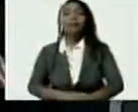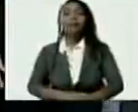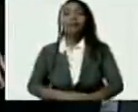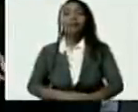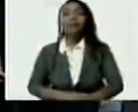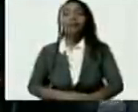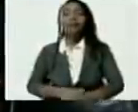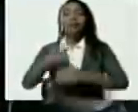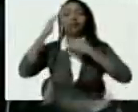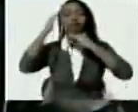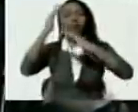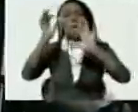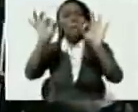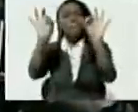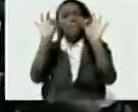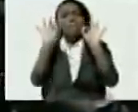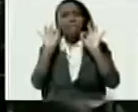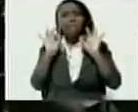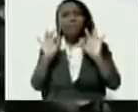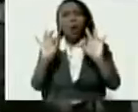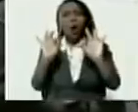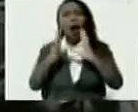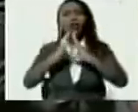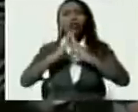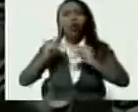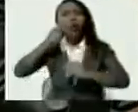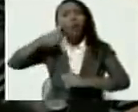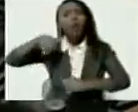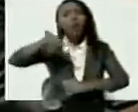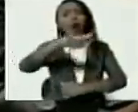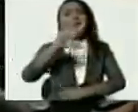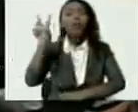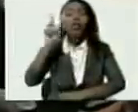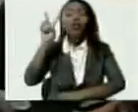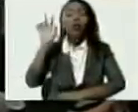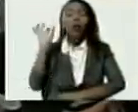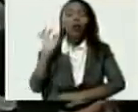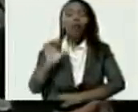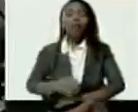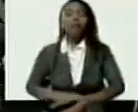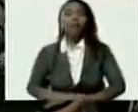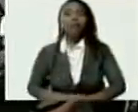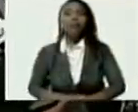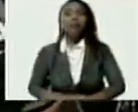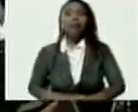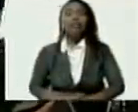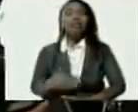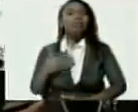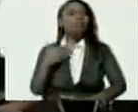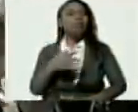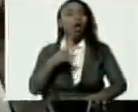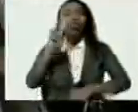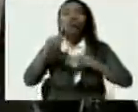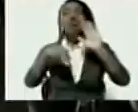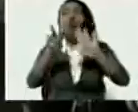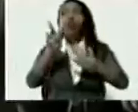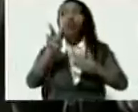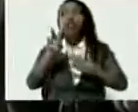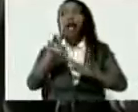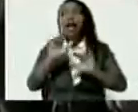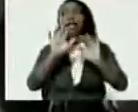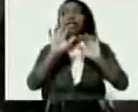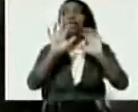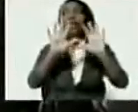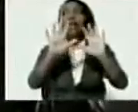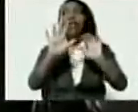Y un saludo especial a todo el pueblo de Venezuela. Siendo las 12